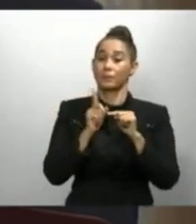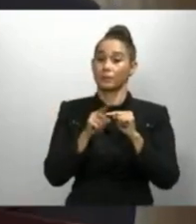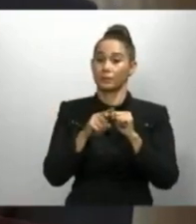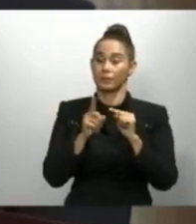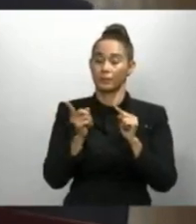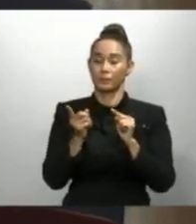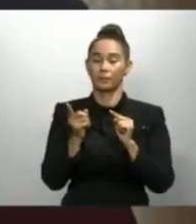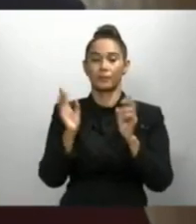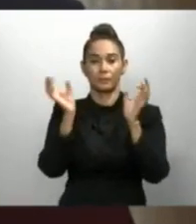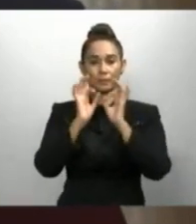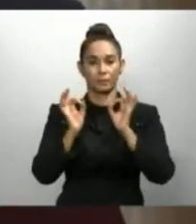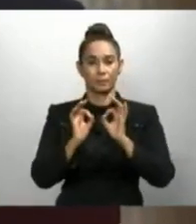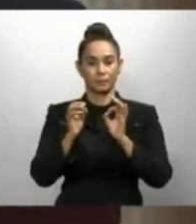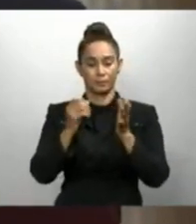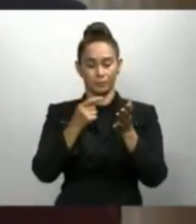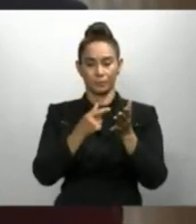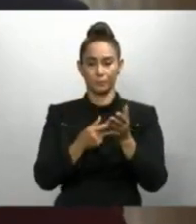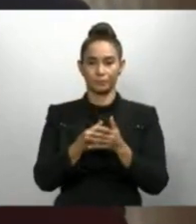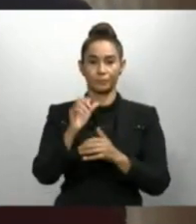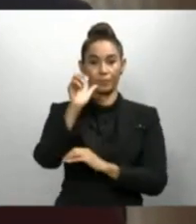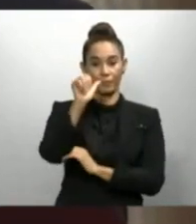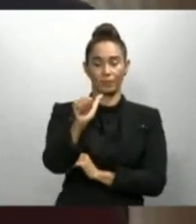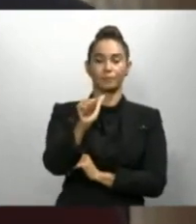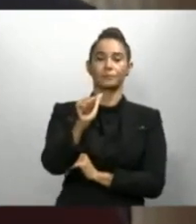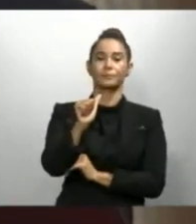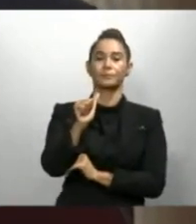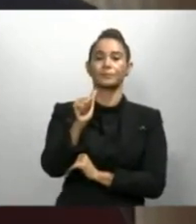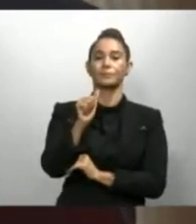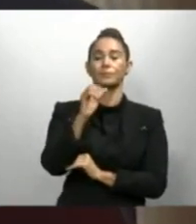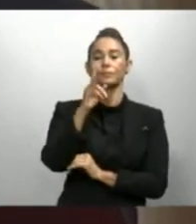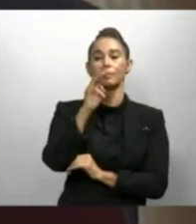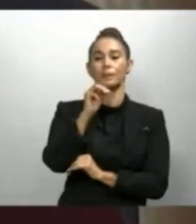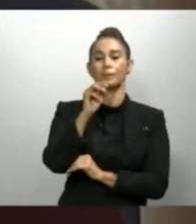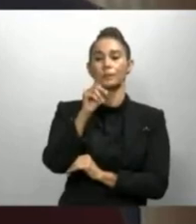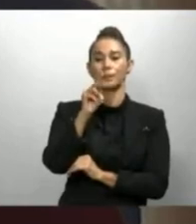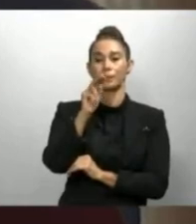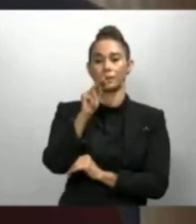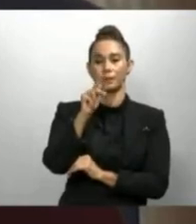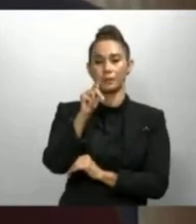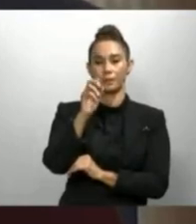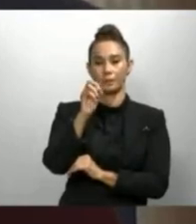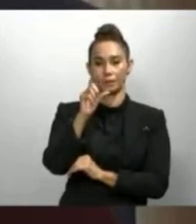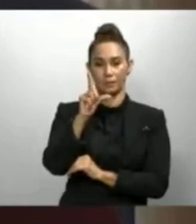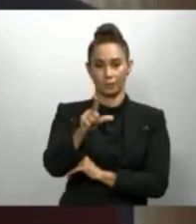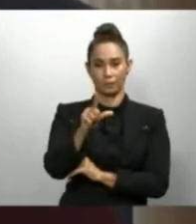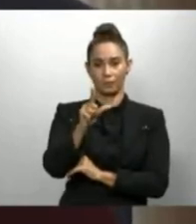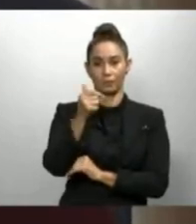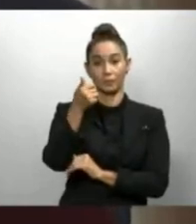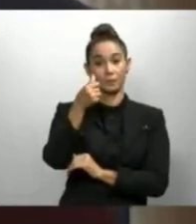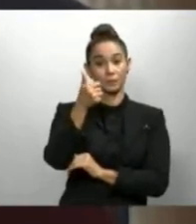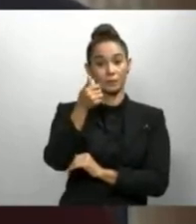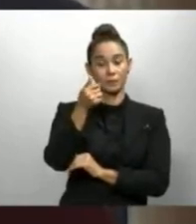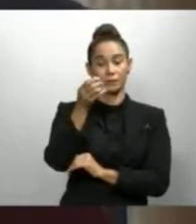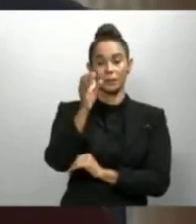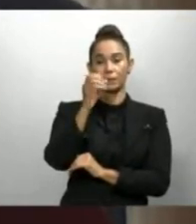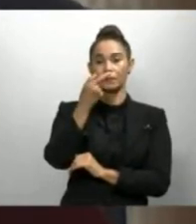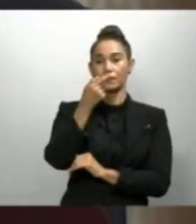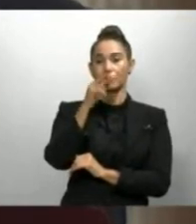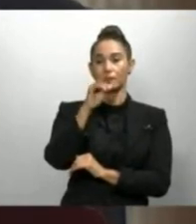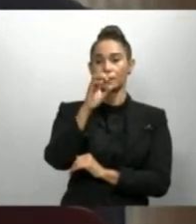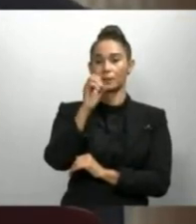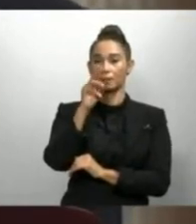que se indica a continuación. A. Alcohol metílico, metanol, agregando 10 gramos de